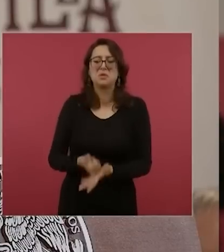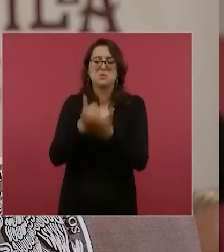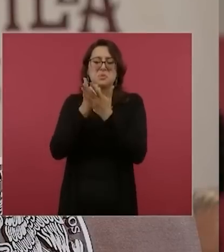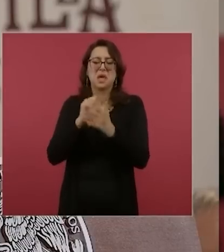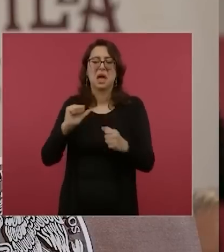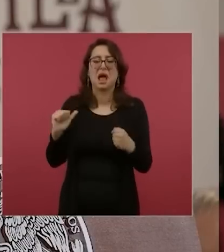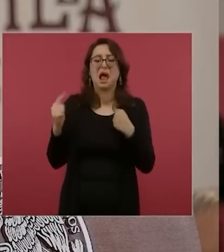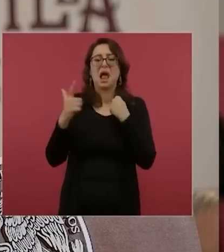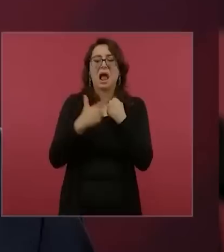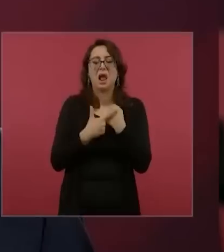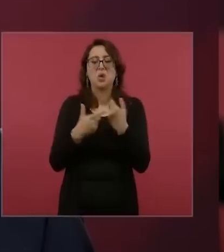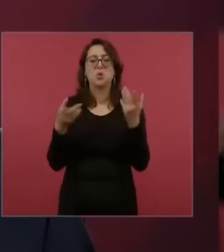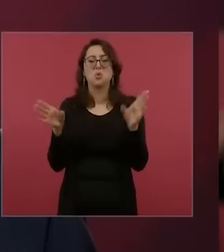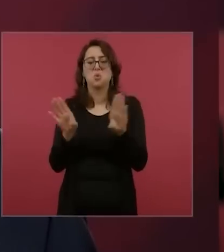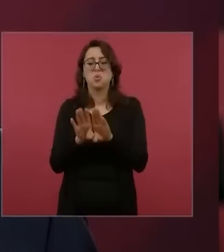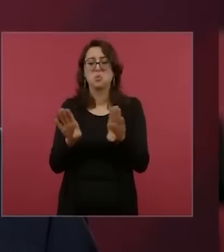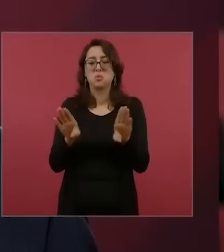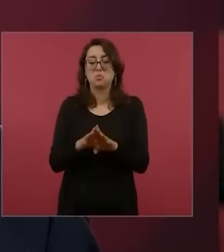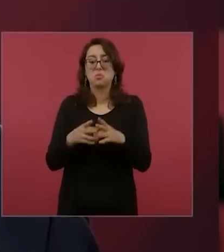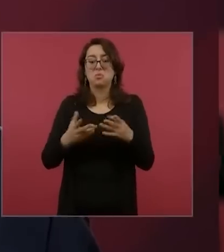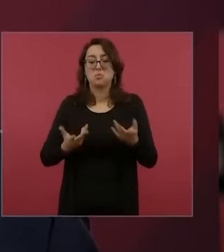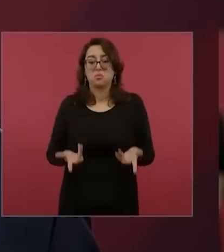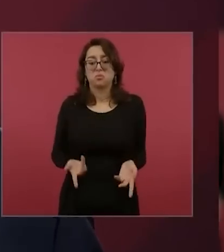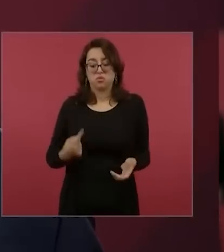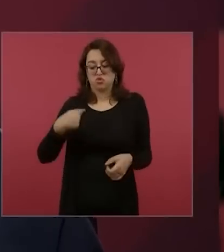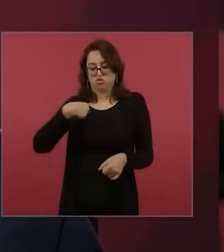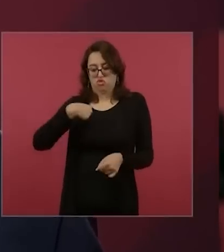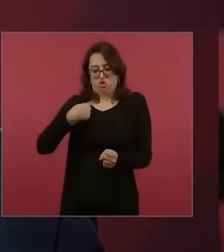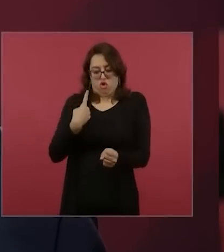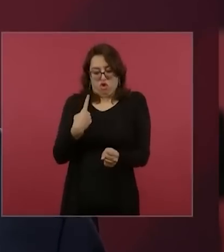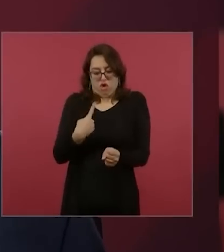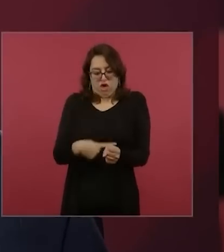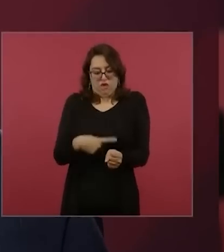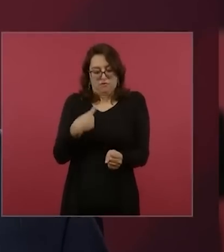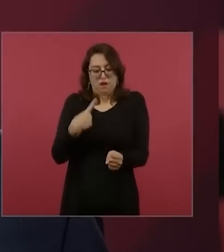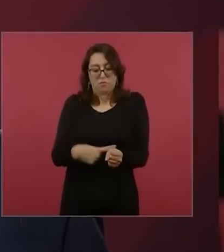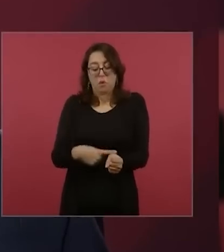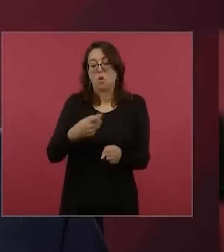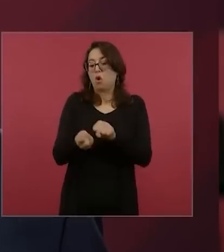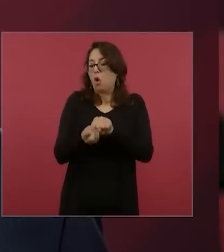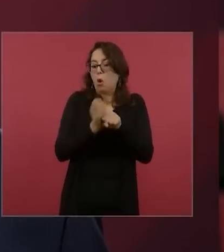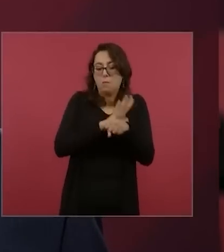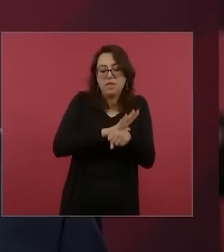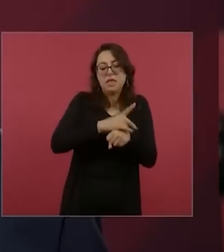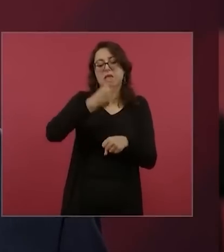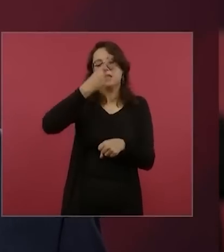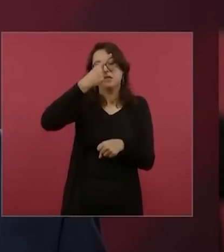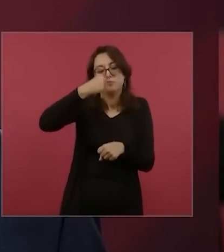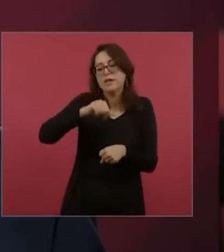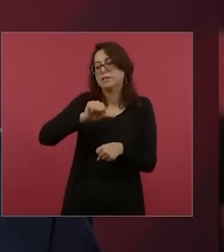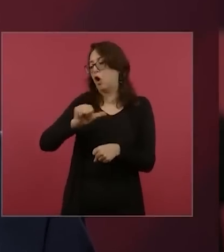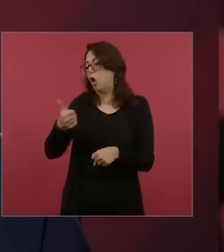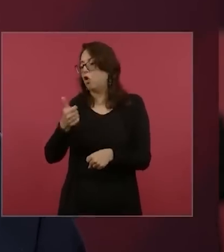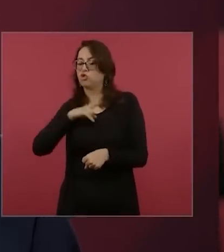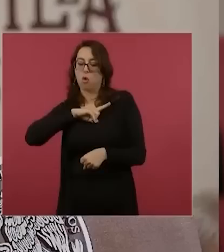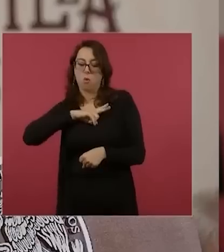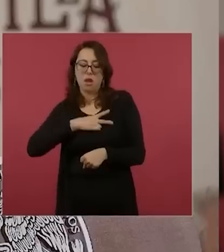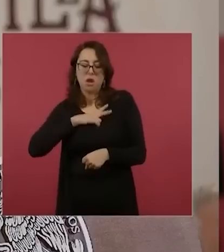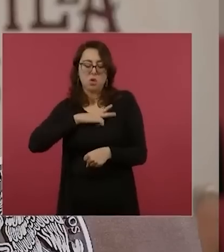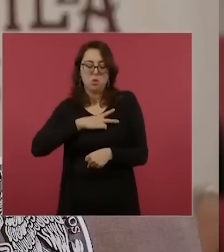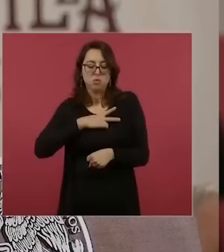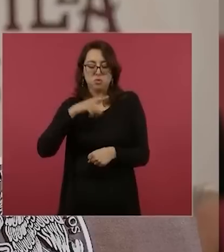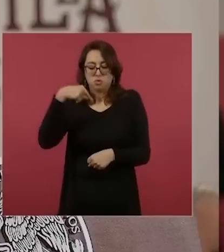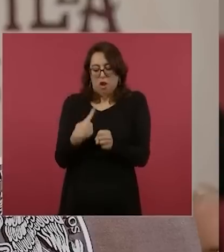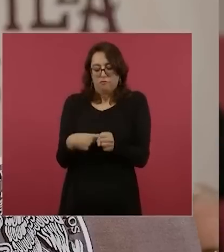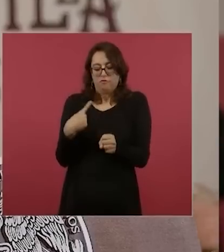para reducir la probabilidad de que una persona infectada por cualquier virus respiratorio, incluyendo SARS-CoV-2, pudiera propagarlo